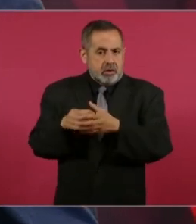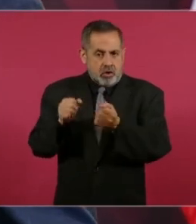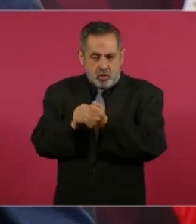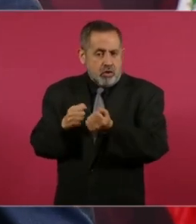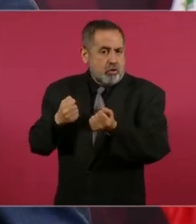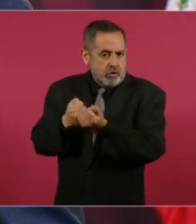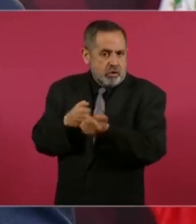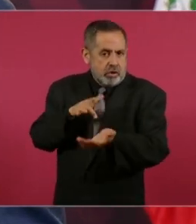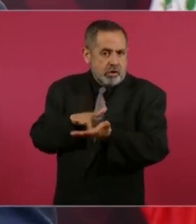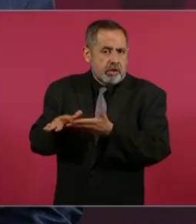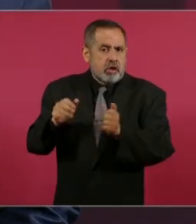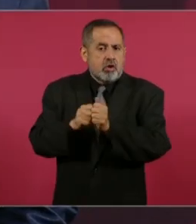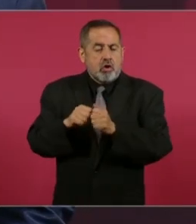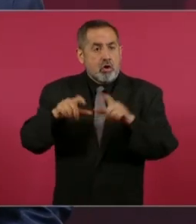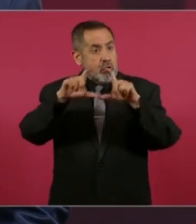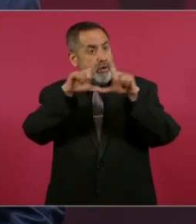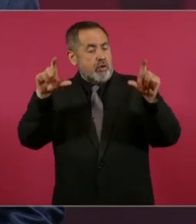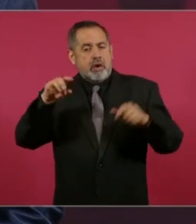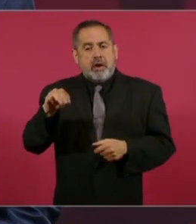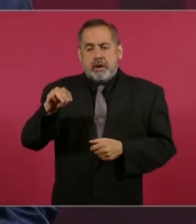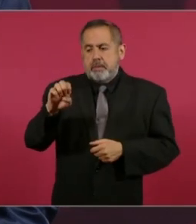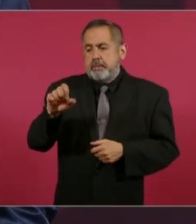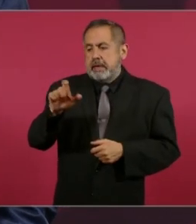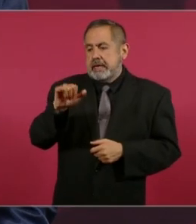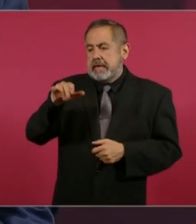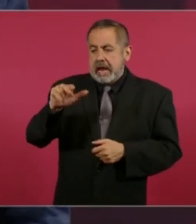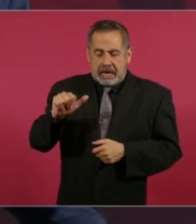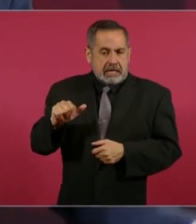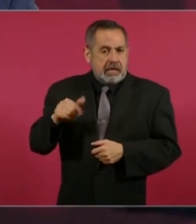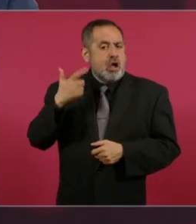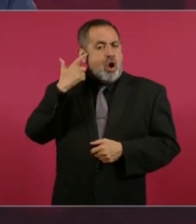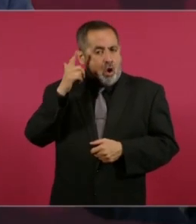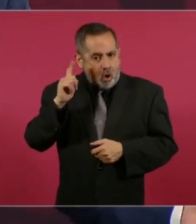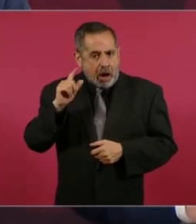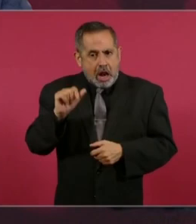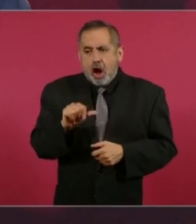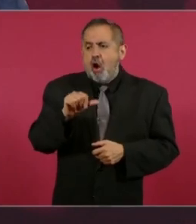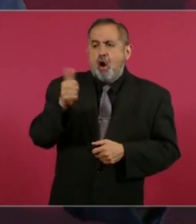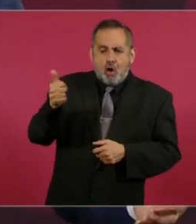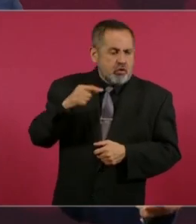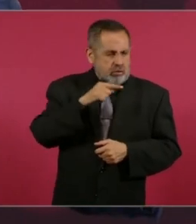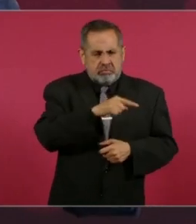fortalecer Mexicana y ojalá ahí se fortalezcan las otras líneas.